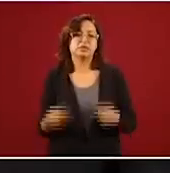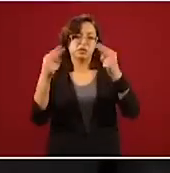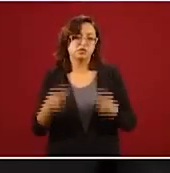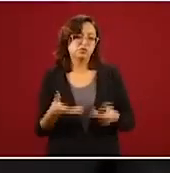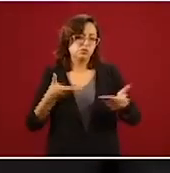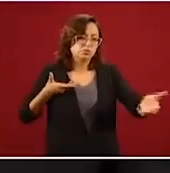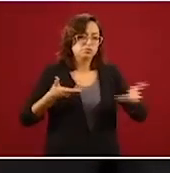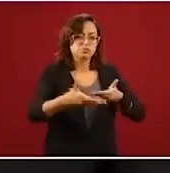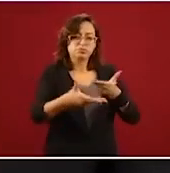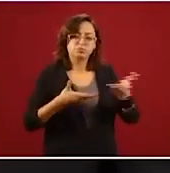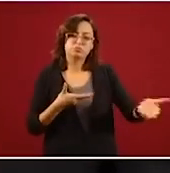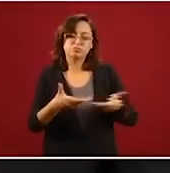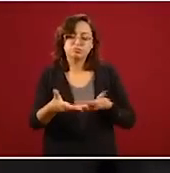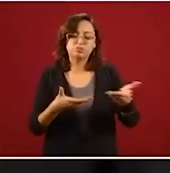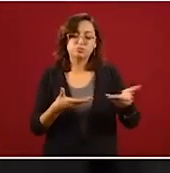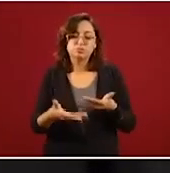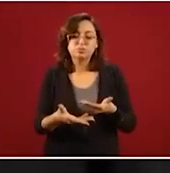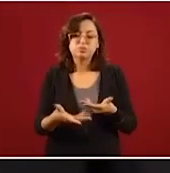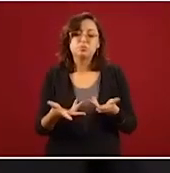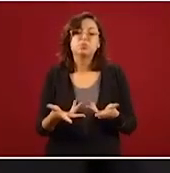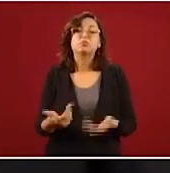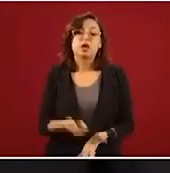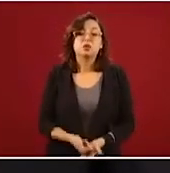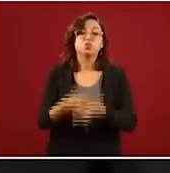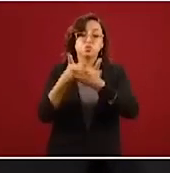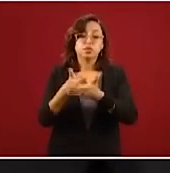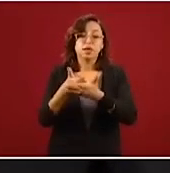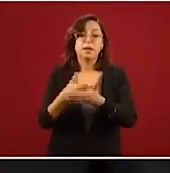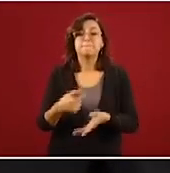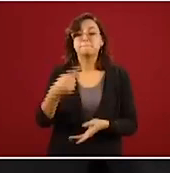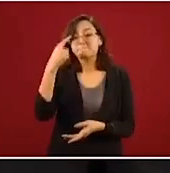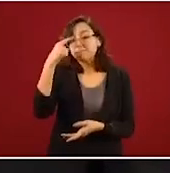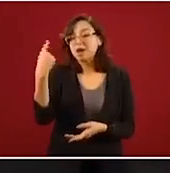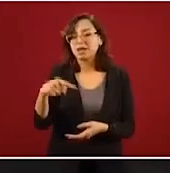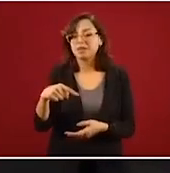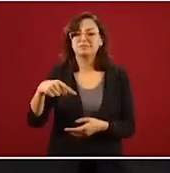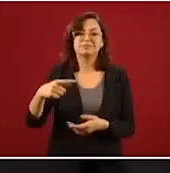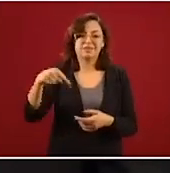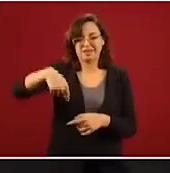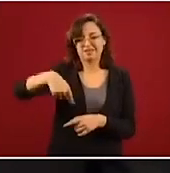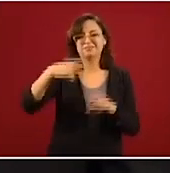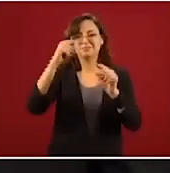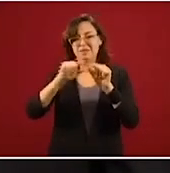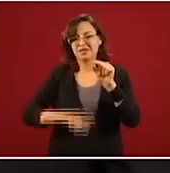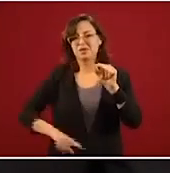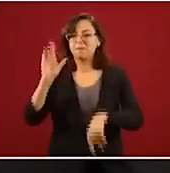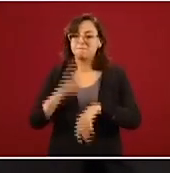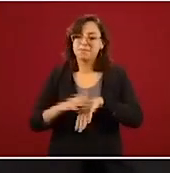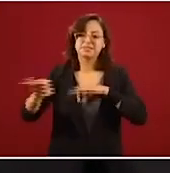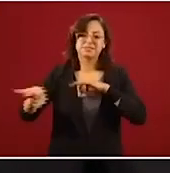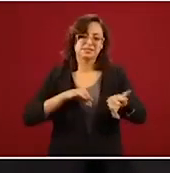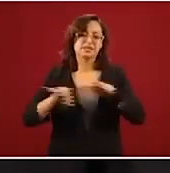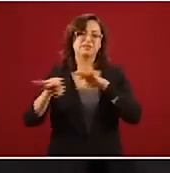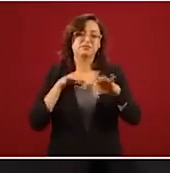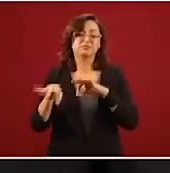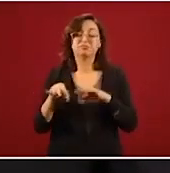estadounidense va a significar que haya empleos en México. Y nos llevó